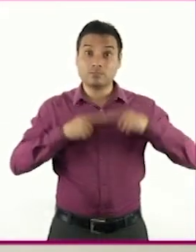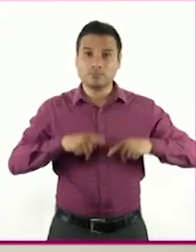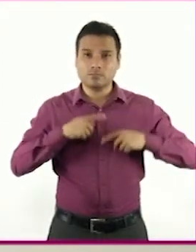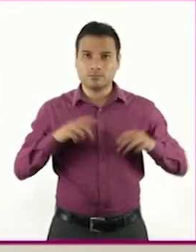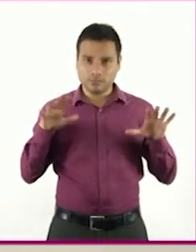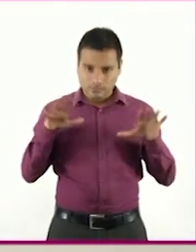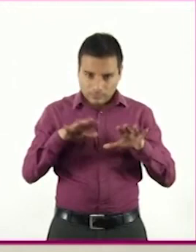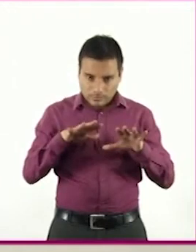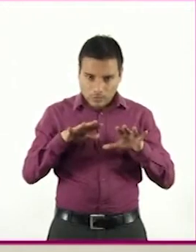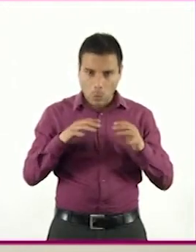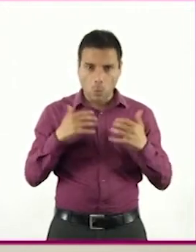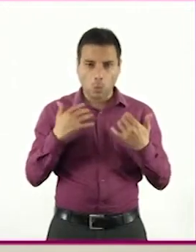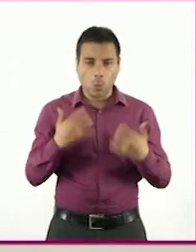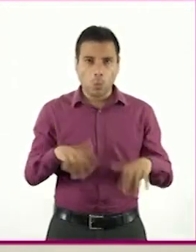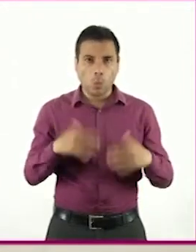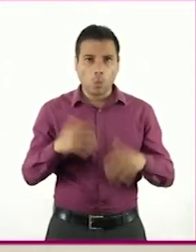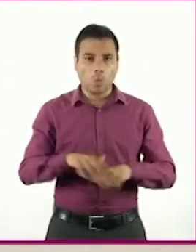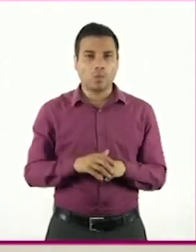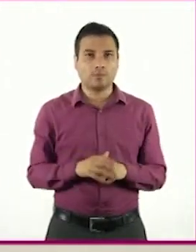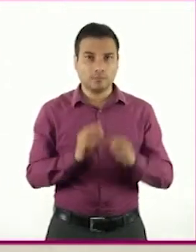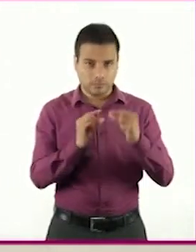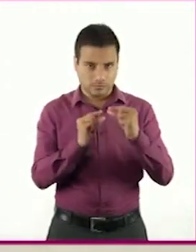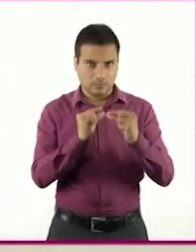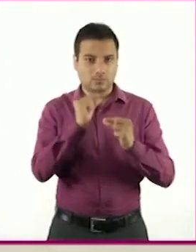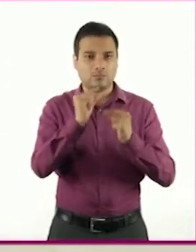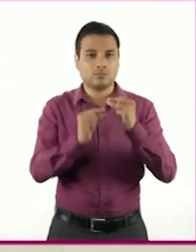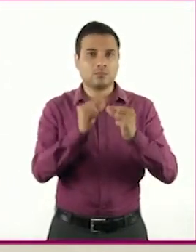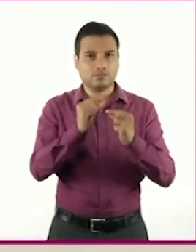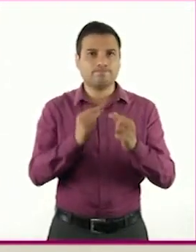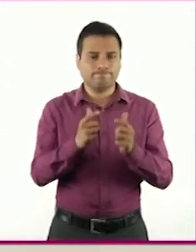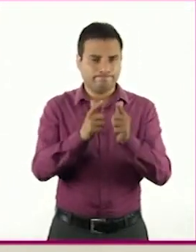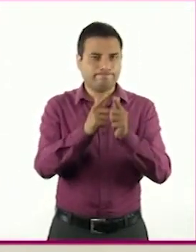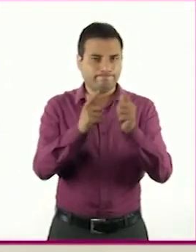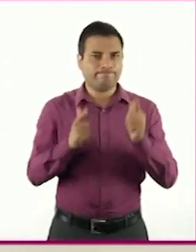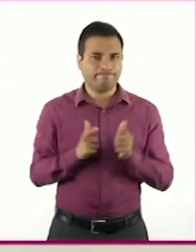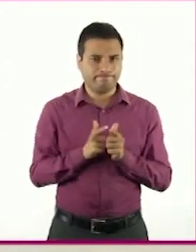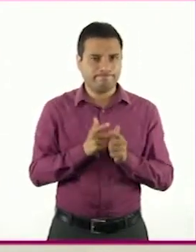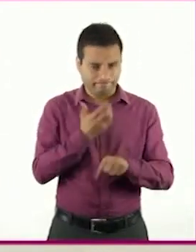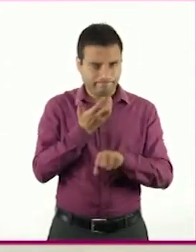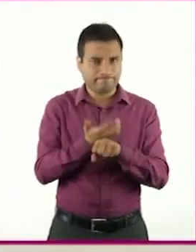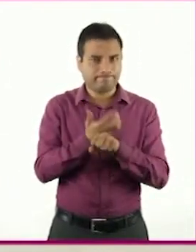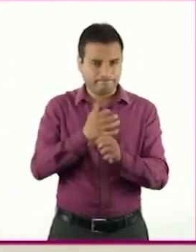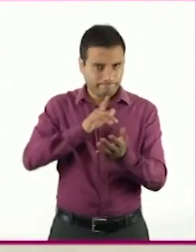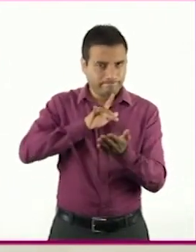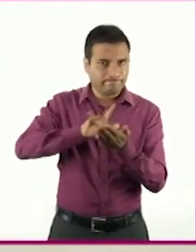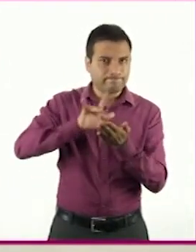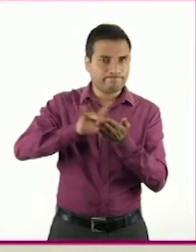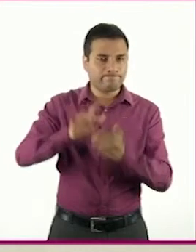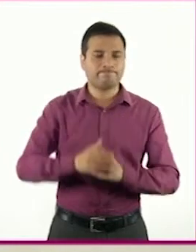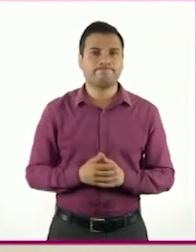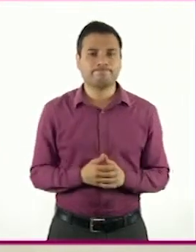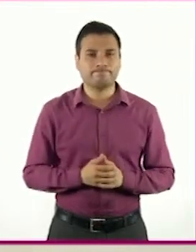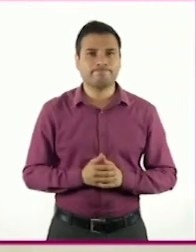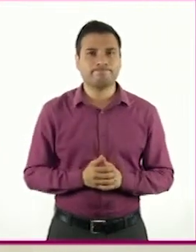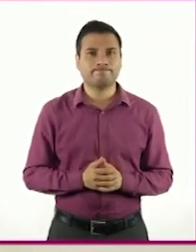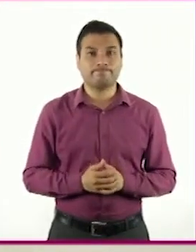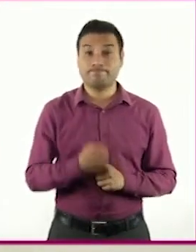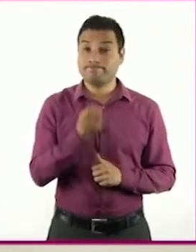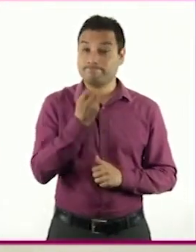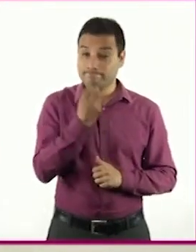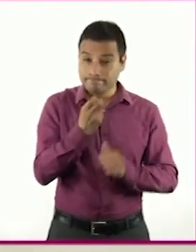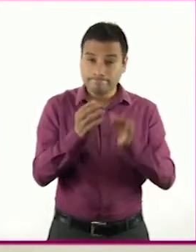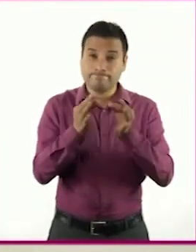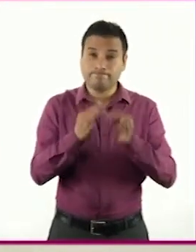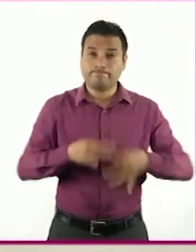sociedad estadounidense y ganaran el apoyo de diversos grupos dentro de ese país, lo cual fue fundamental para